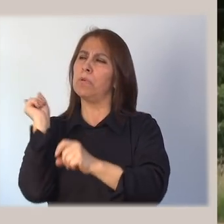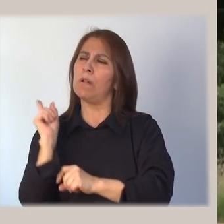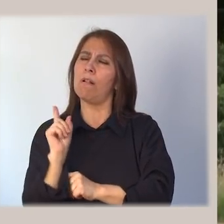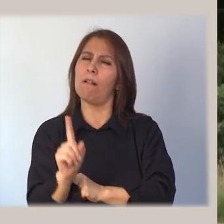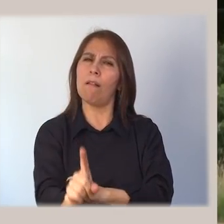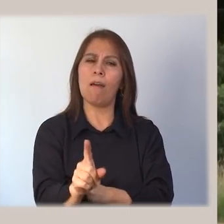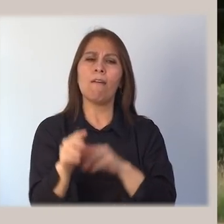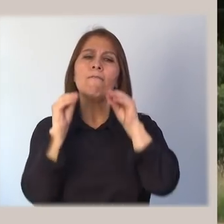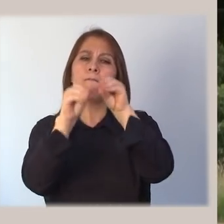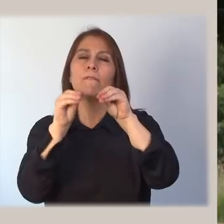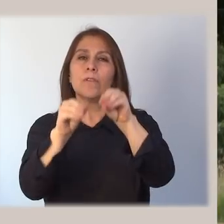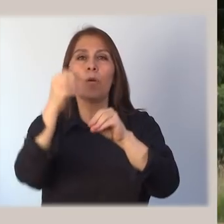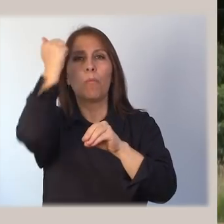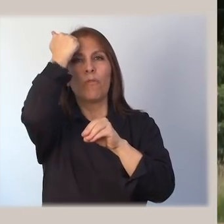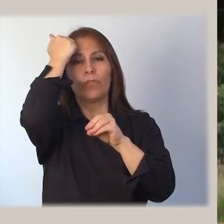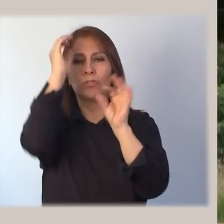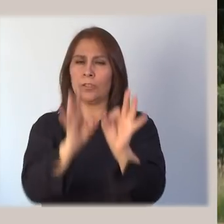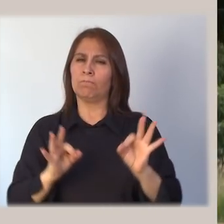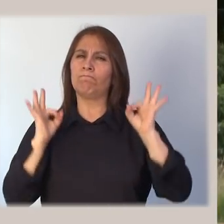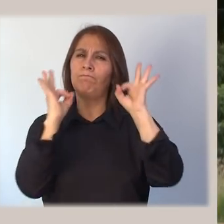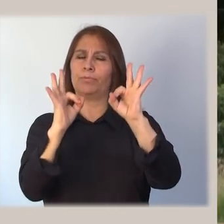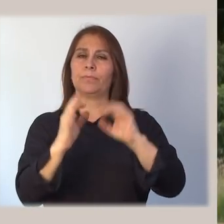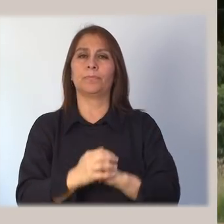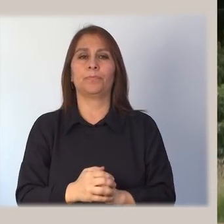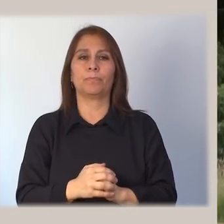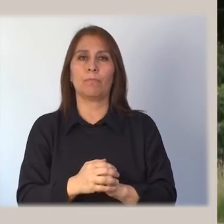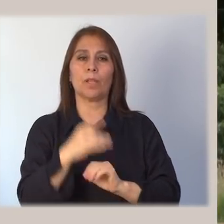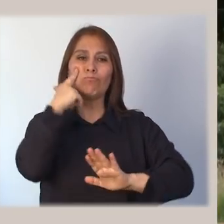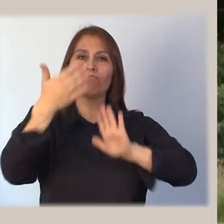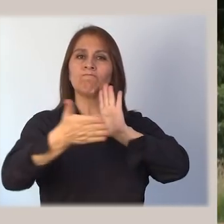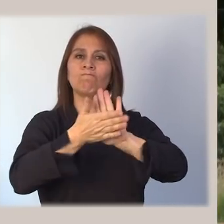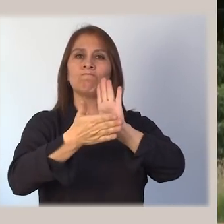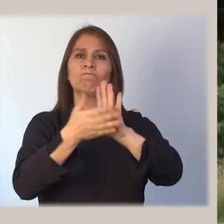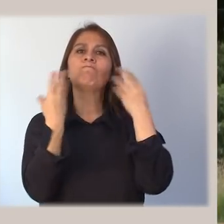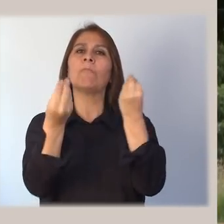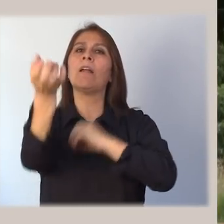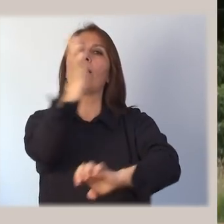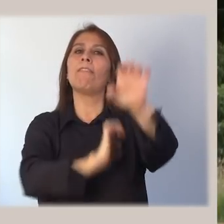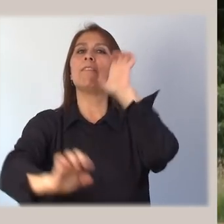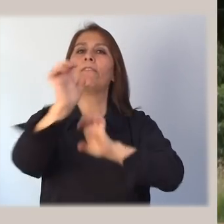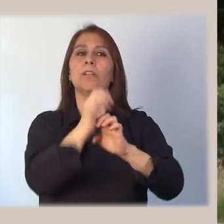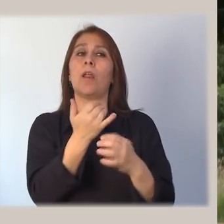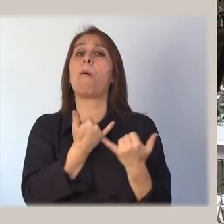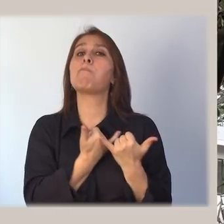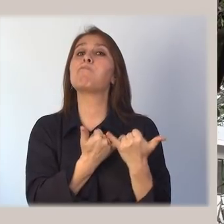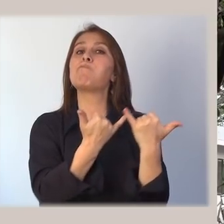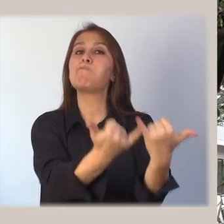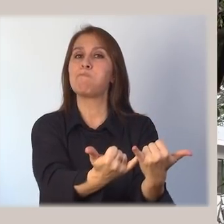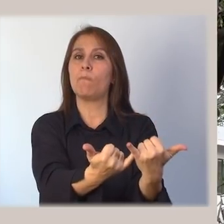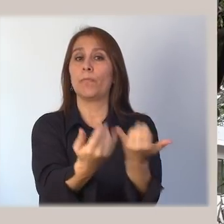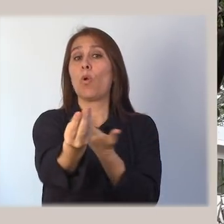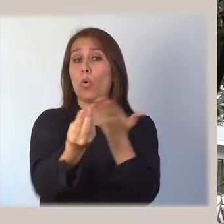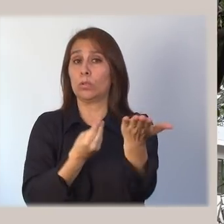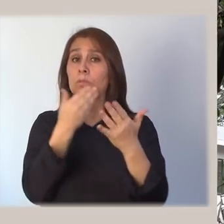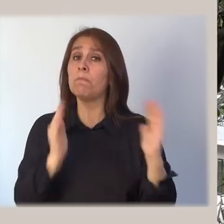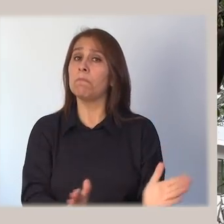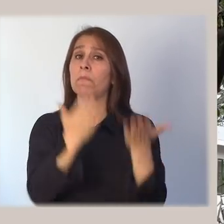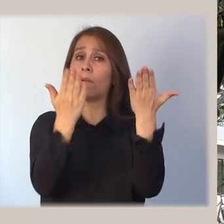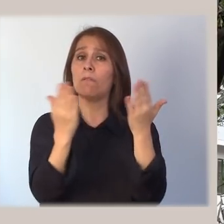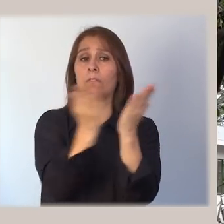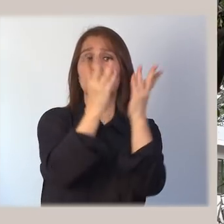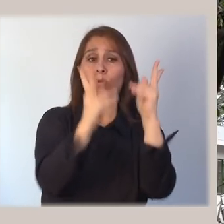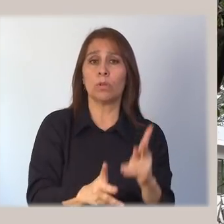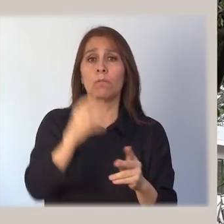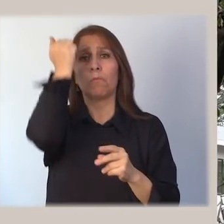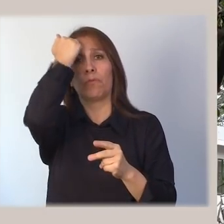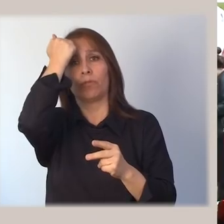que cumple 65 años dedicada a la formación de maestros de excelencia. Será un argumento más para defender